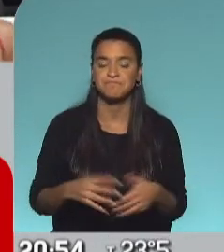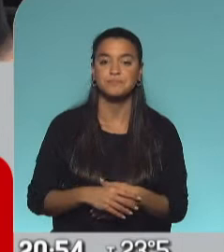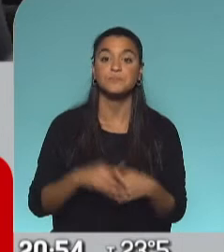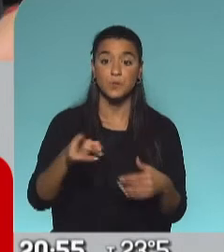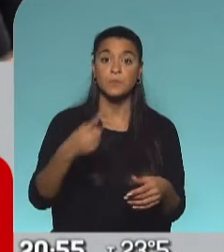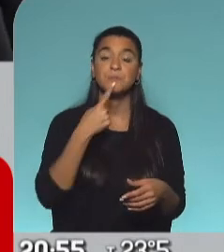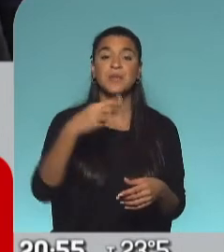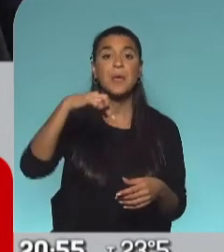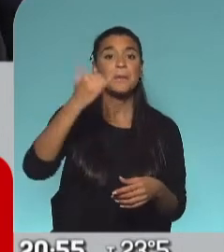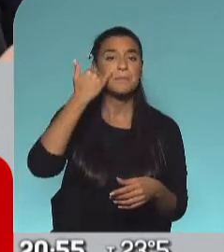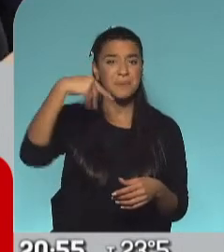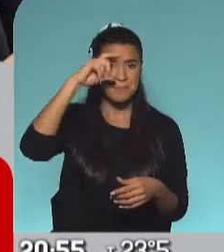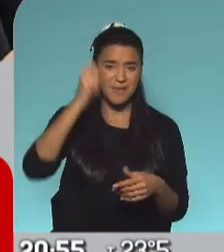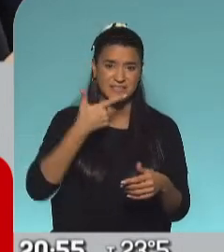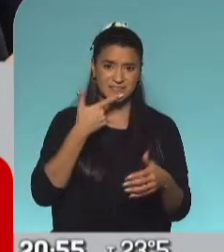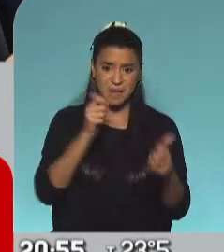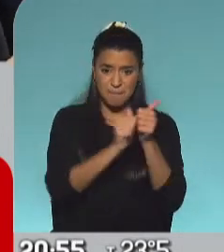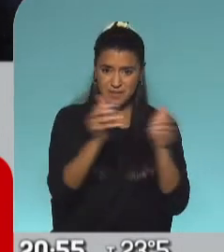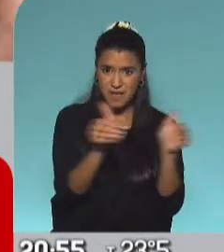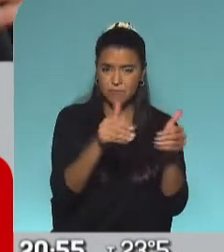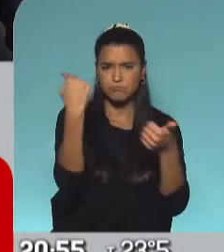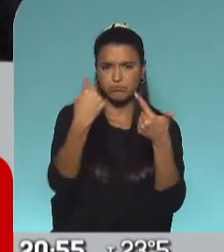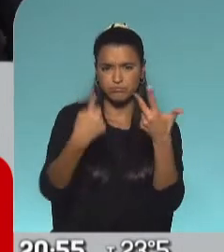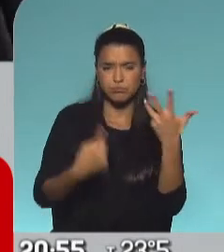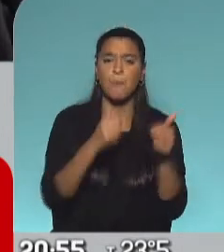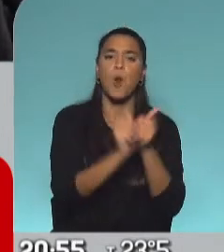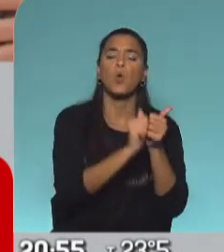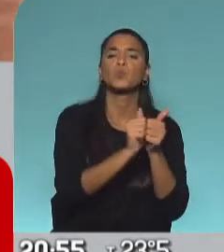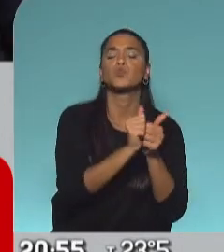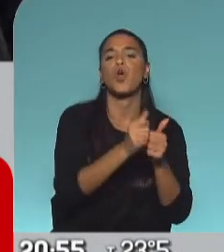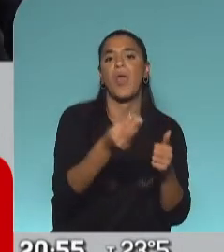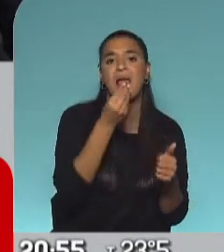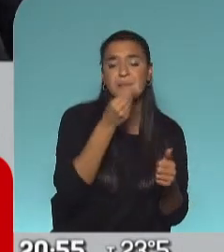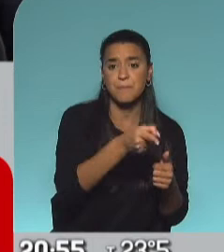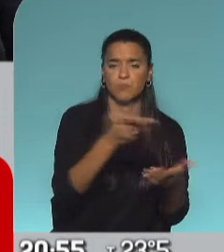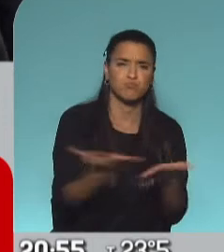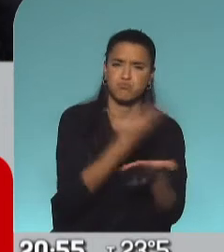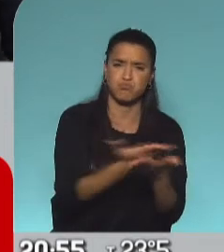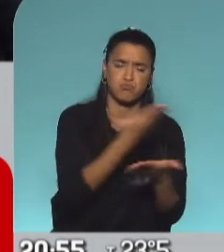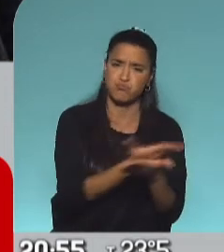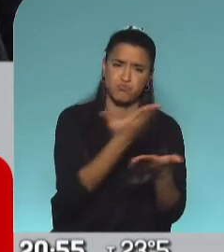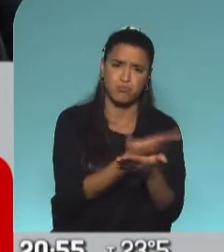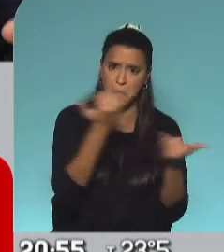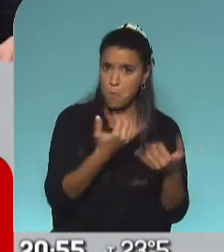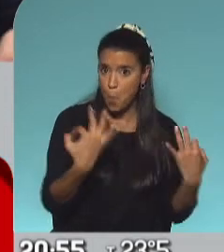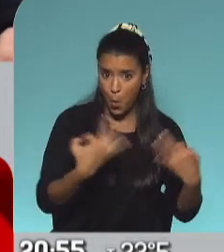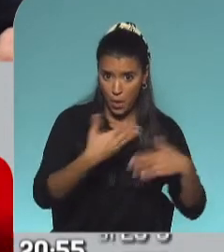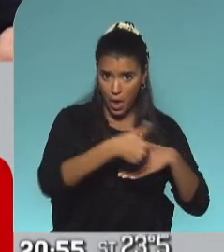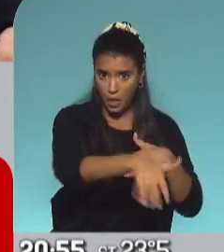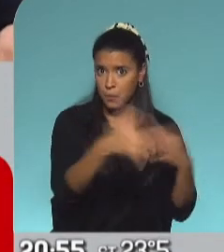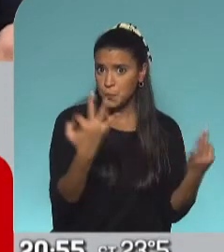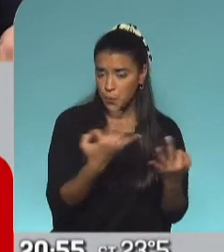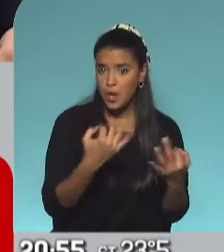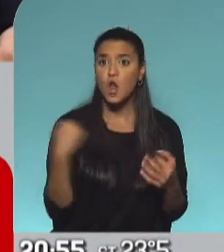El entramado pyme es muy heterogéneo. Hay pymes a las que, productoras de alimentos, por ejemplo, que no han parado de producir y de hecho les está yendo muy bien